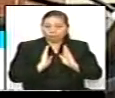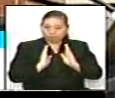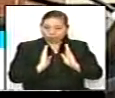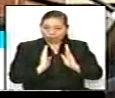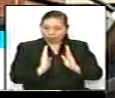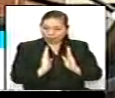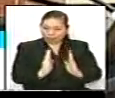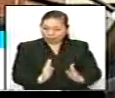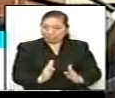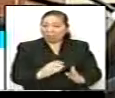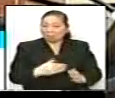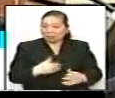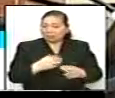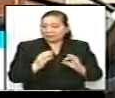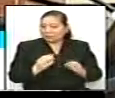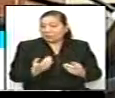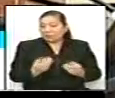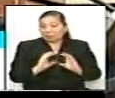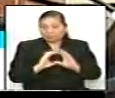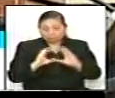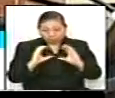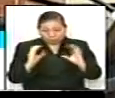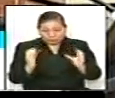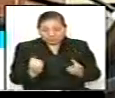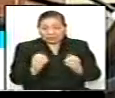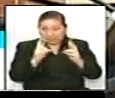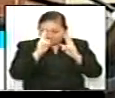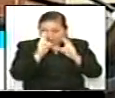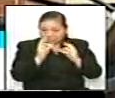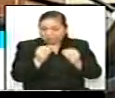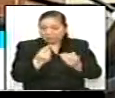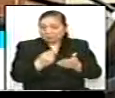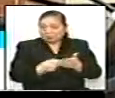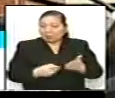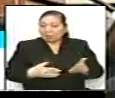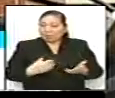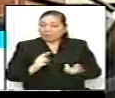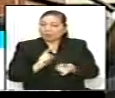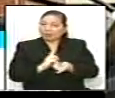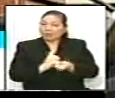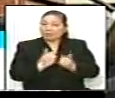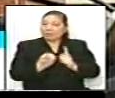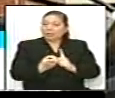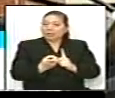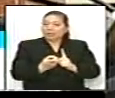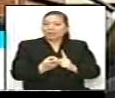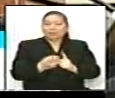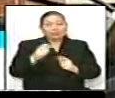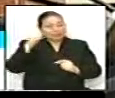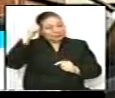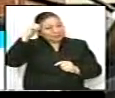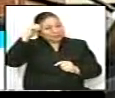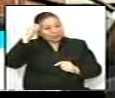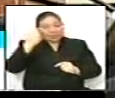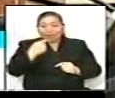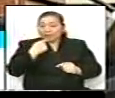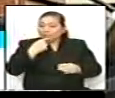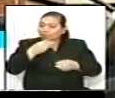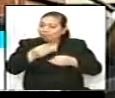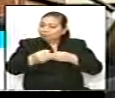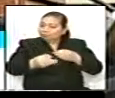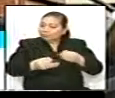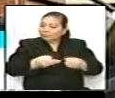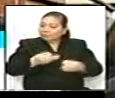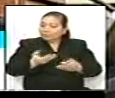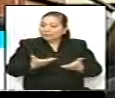marginal, siempre y cuando sea faja marginal y se le respete como tal, pueda convertirse en lo que el arquitecto ha señalado y en lo que